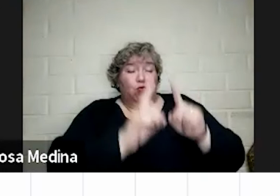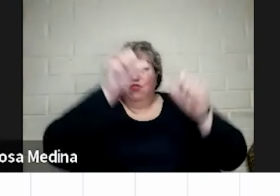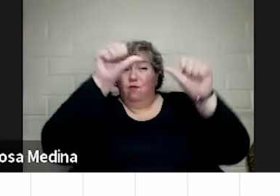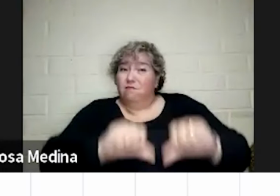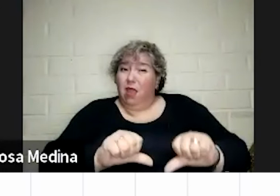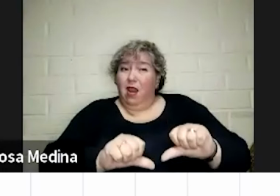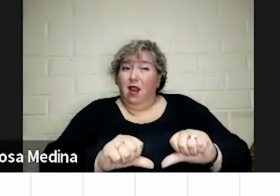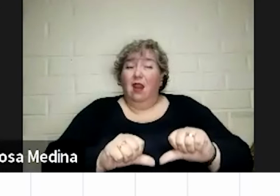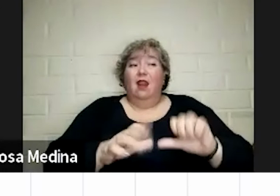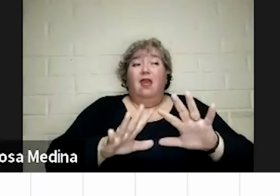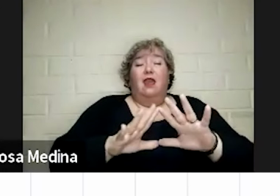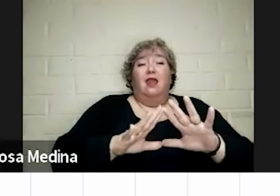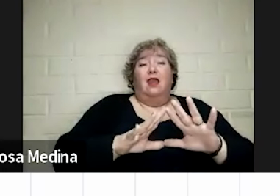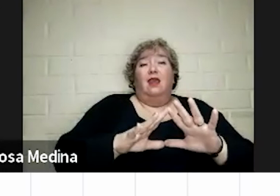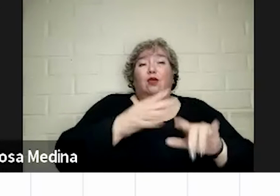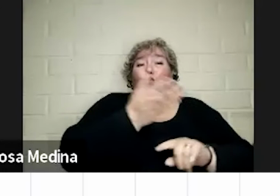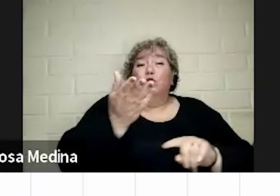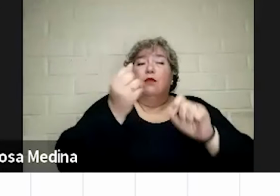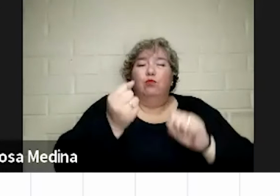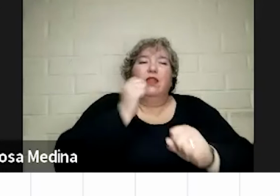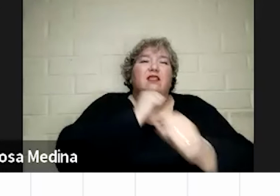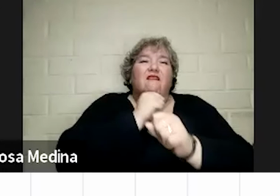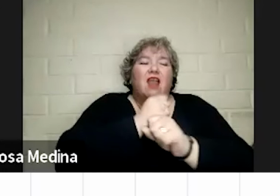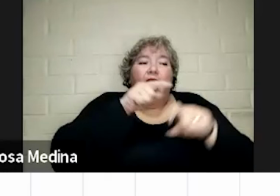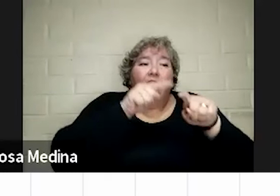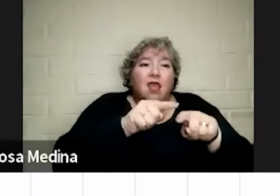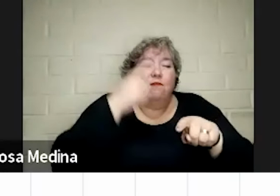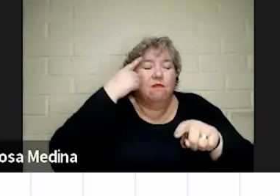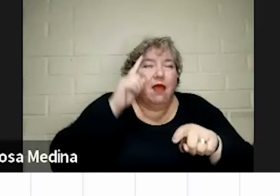función ejecutiva, ustedes pueden trabajar con esos niños para que mejoren.